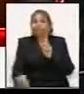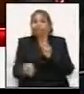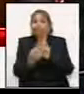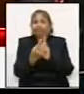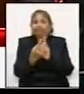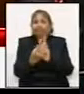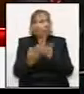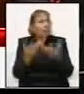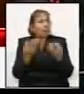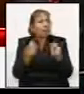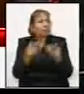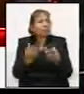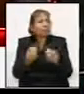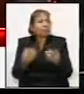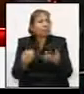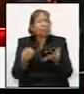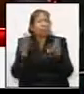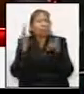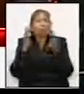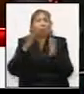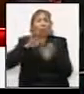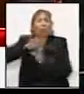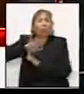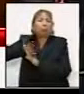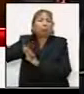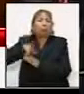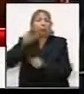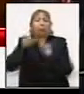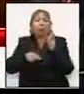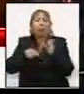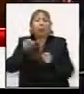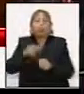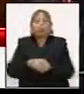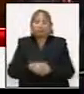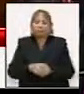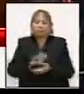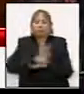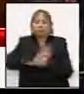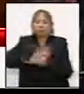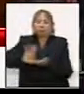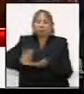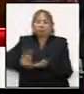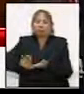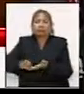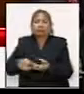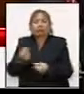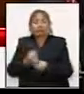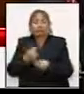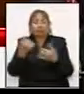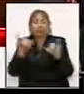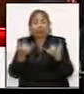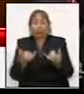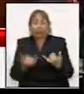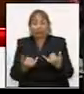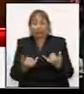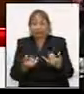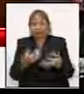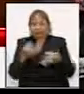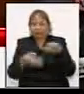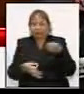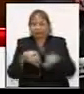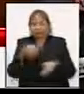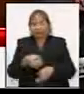a muchos dejaron de lado a nuestra gente y los excluyeron de este nombramiento, pero el día de hoy se hace